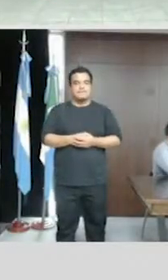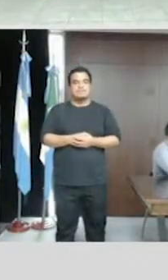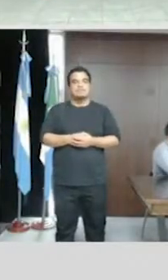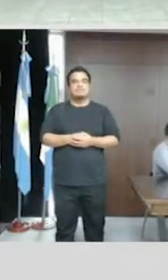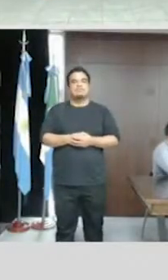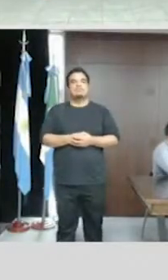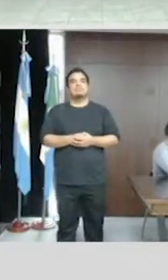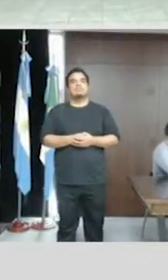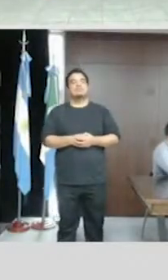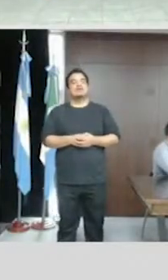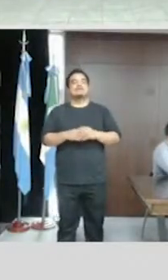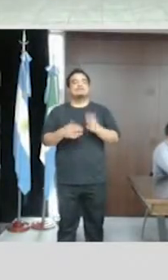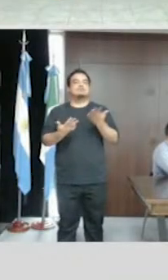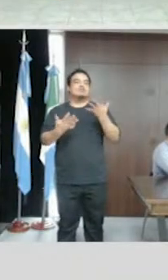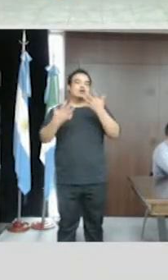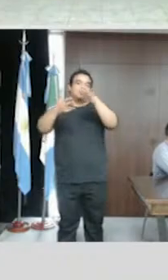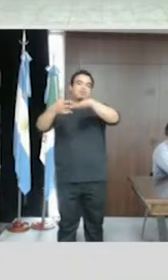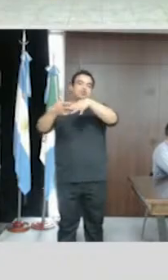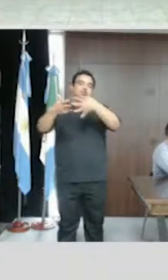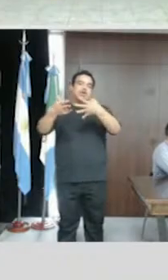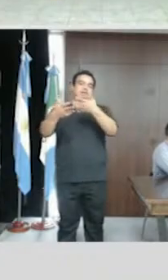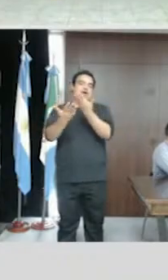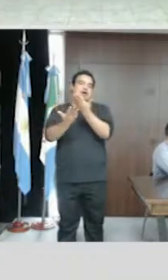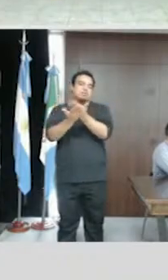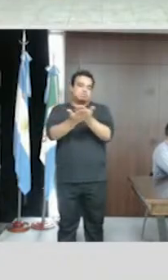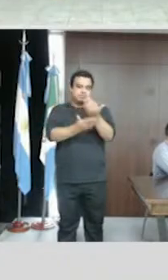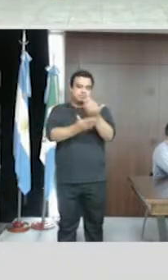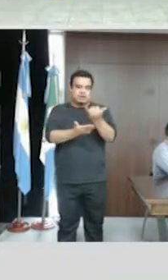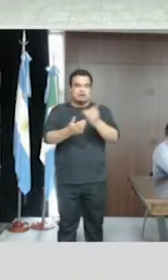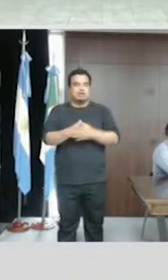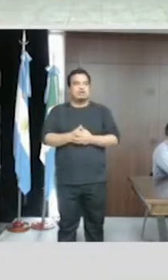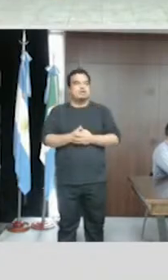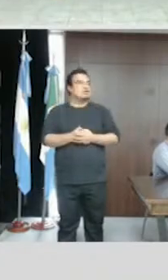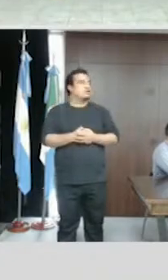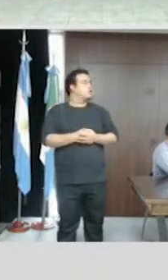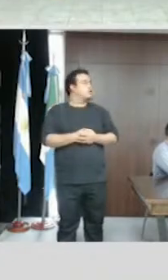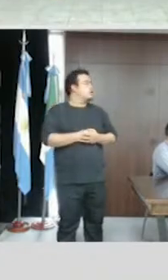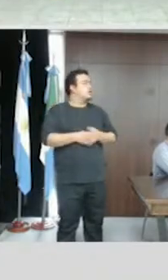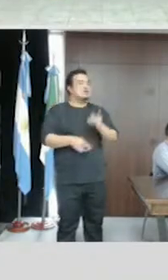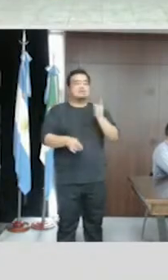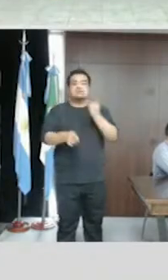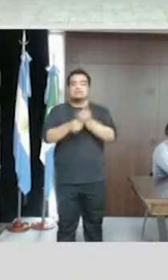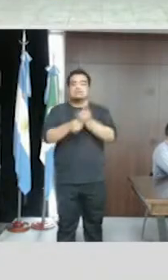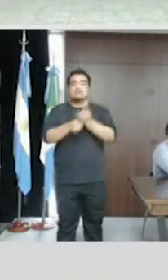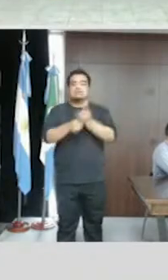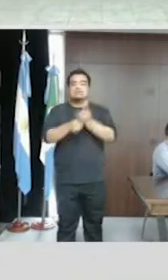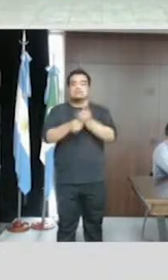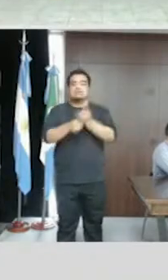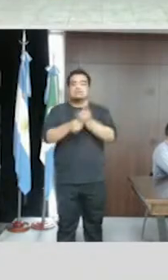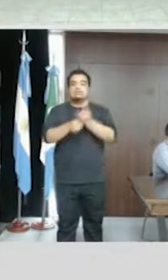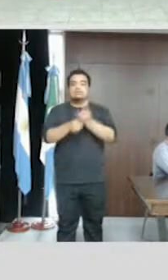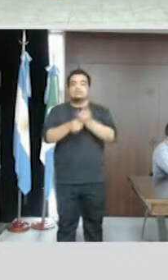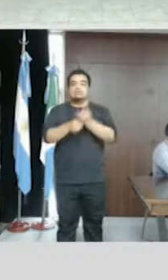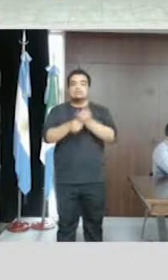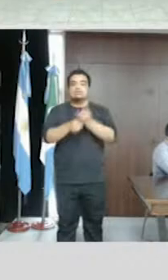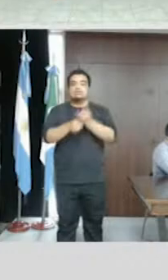todo, gente. La que sigue porque está en blanco. Lo sugerido, lo protocolar puede decir que se adapta